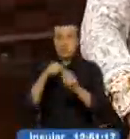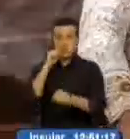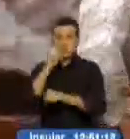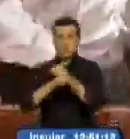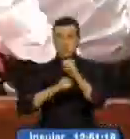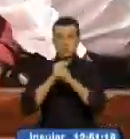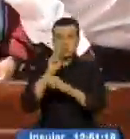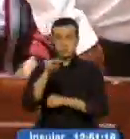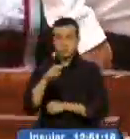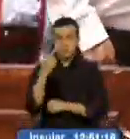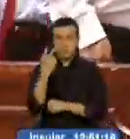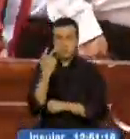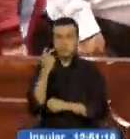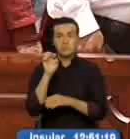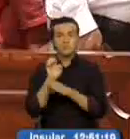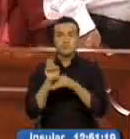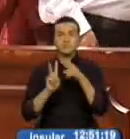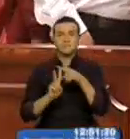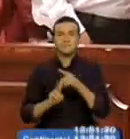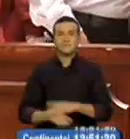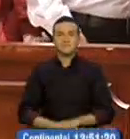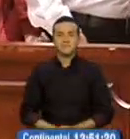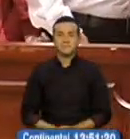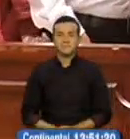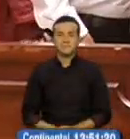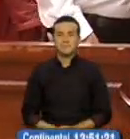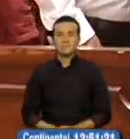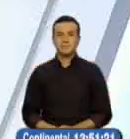2013. Rodrigo Gálvez, Ecuador TV.